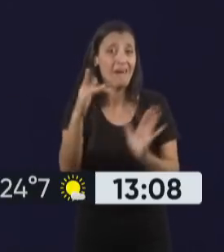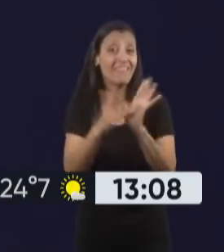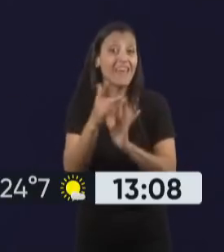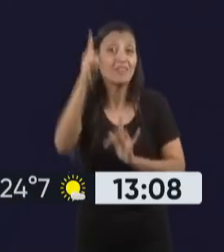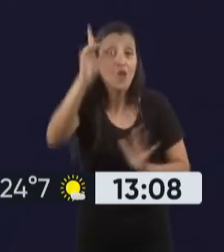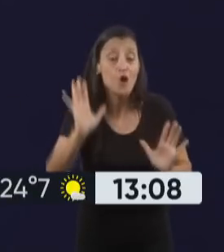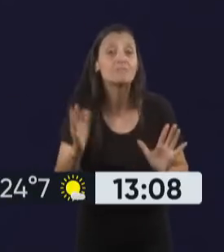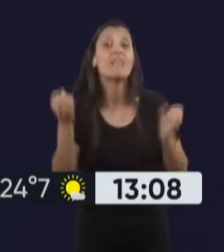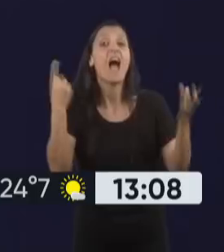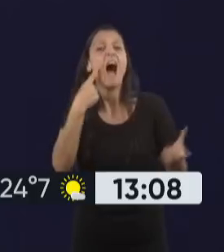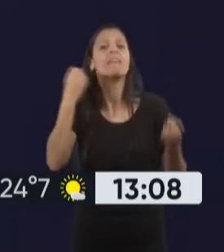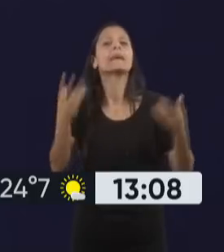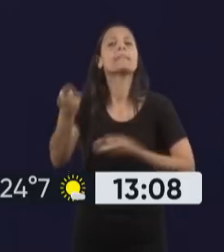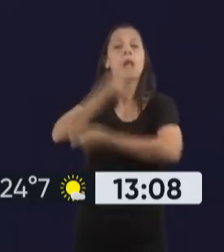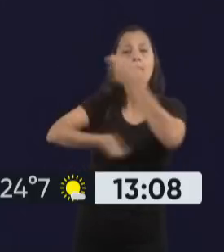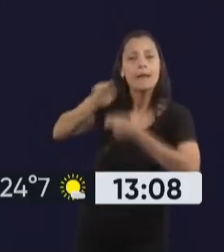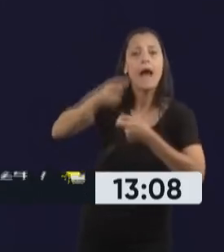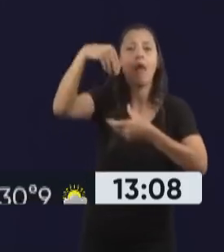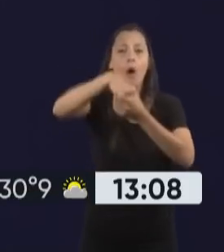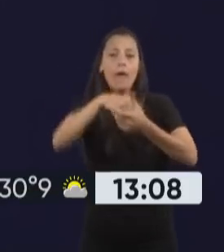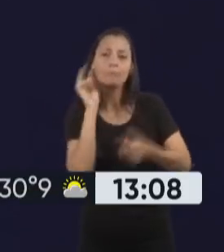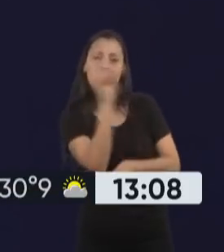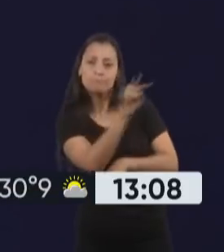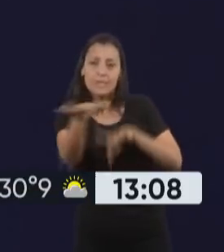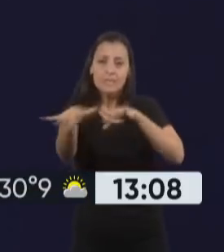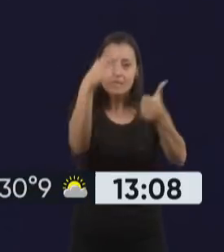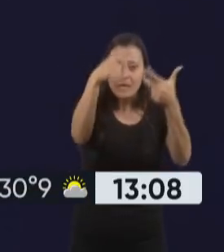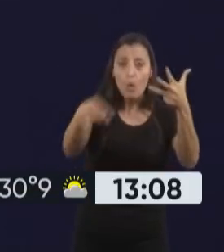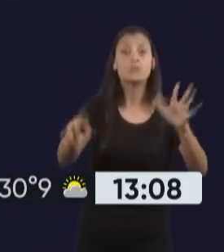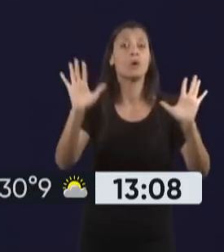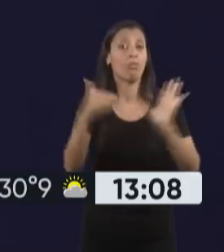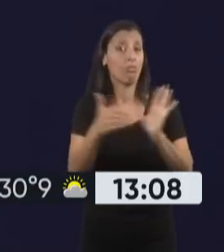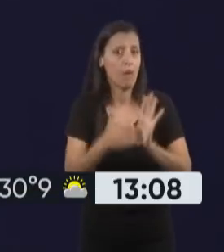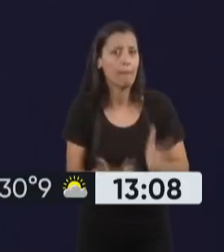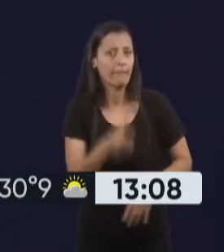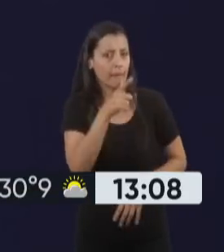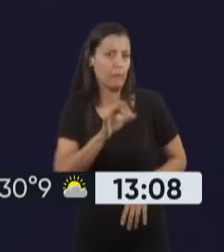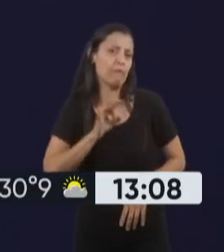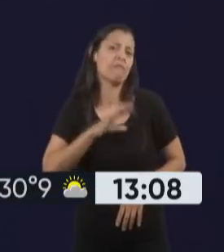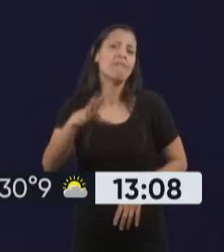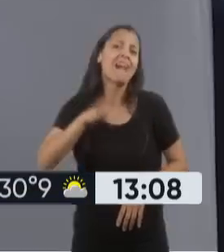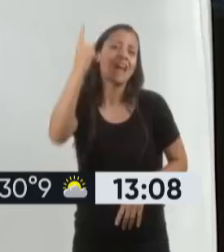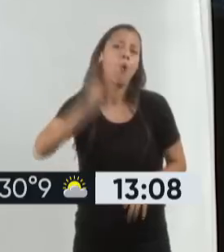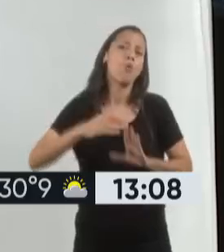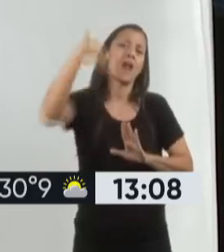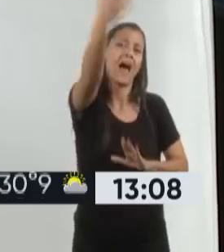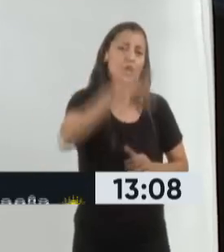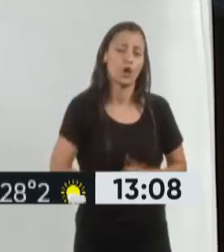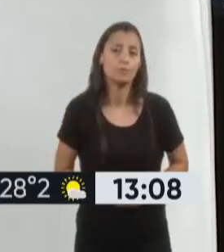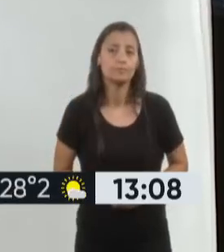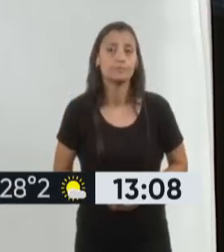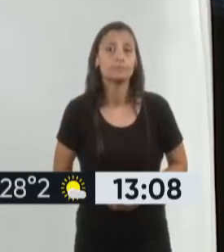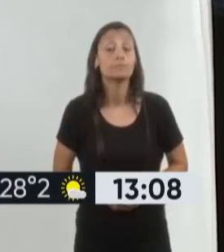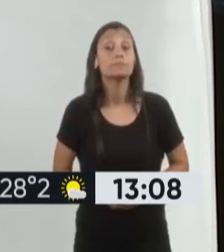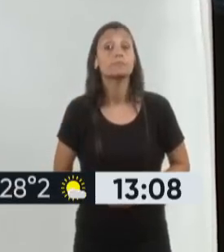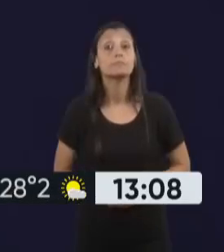se va desenvolviendo el mercado. La verdad es que me parece mucho tiempo, ¿no? Les falta un año y pico para eso. ¿No levantarlo evita Pero una no